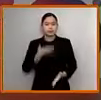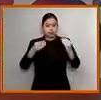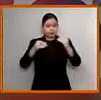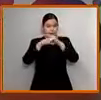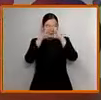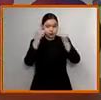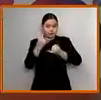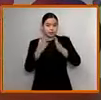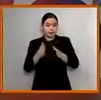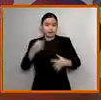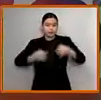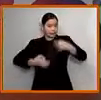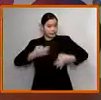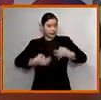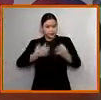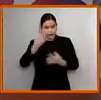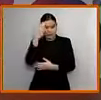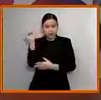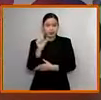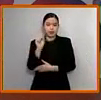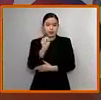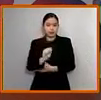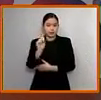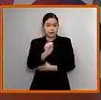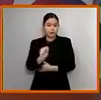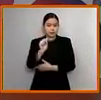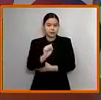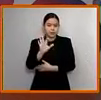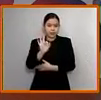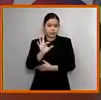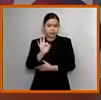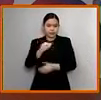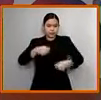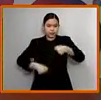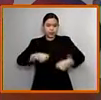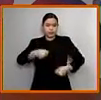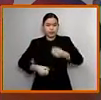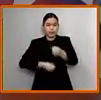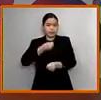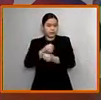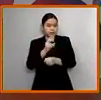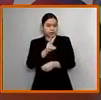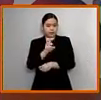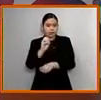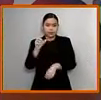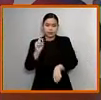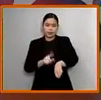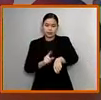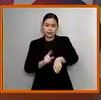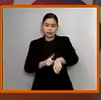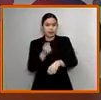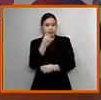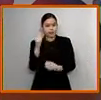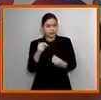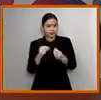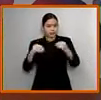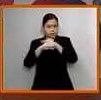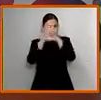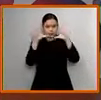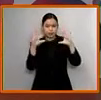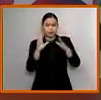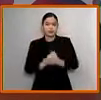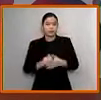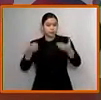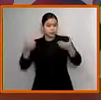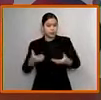buenos días, pues qué alegría poder saludarles el sábado 19 de septiembre del año 2020, cuando el reloj ya marca las 11 en punto de la mañana. Damos